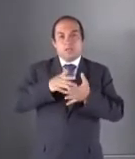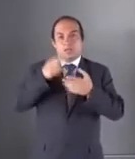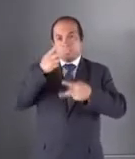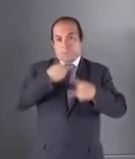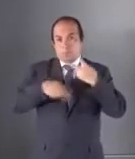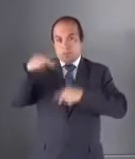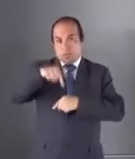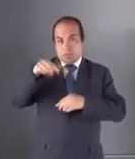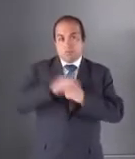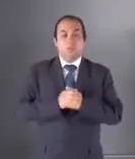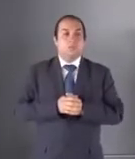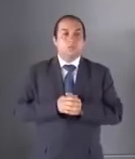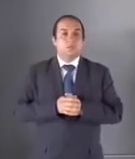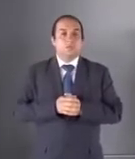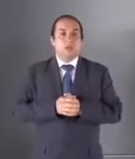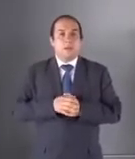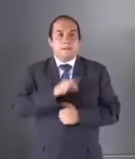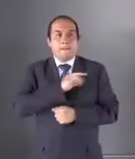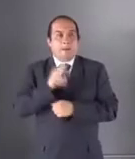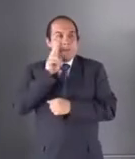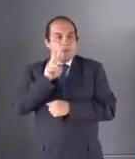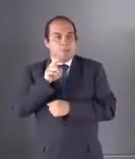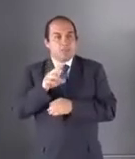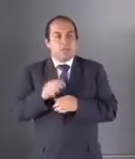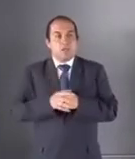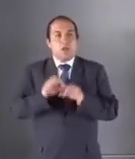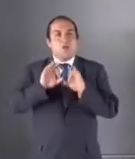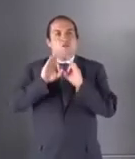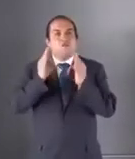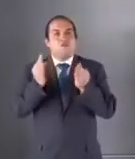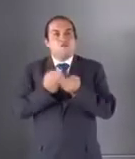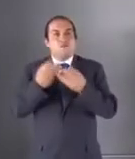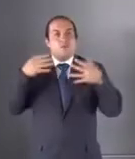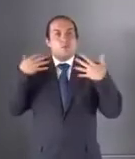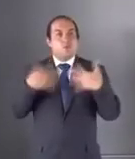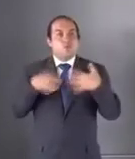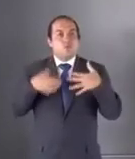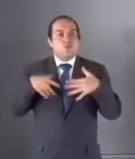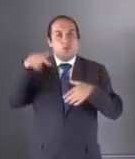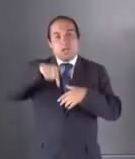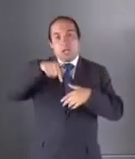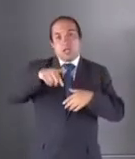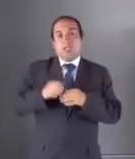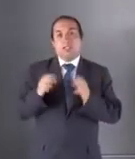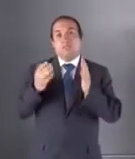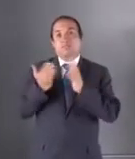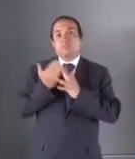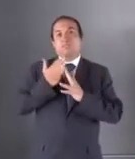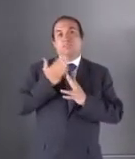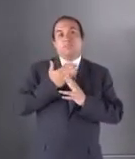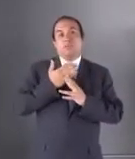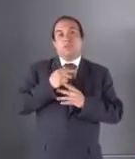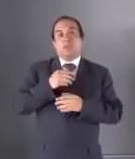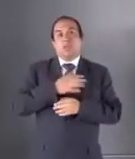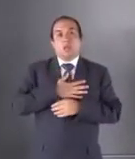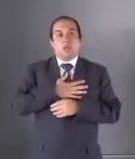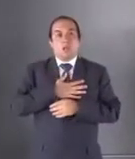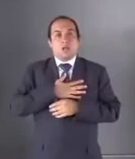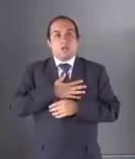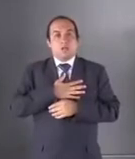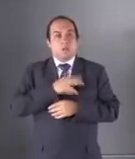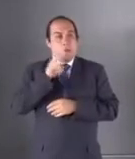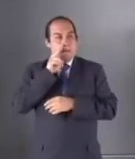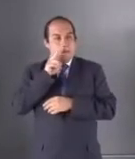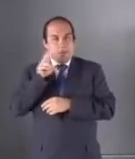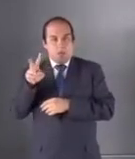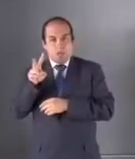Como se puede ver, creo que de forma espectacular en esta estación, donde aquí en las tomas ha podido ver cómo